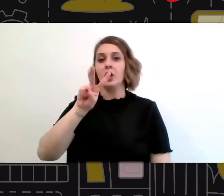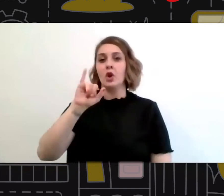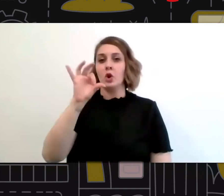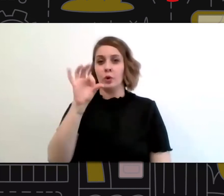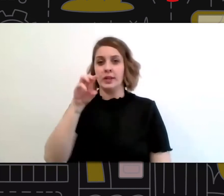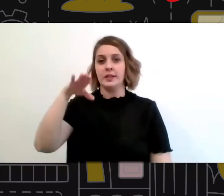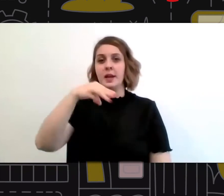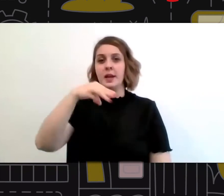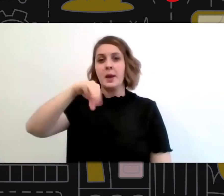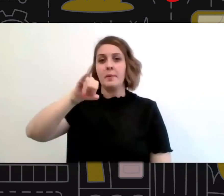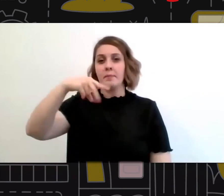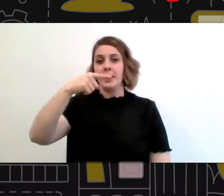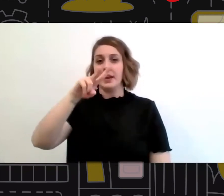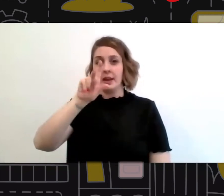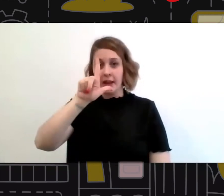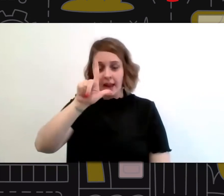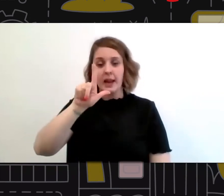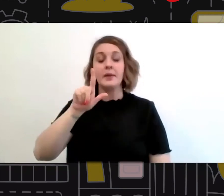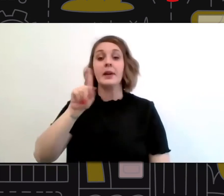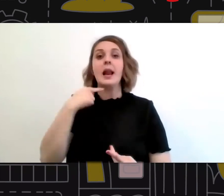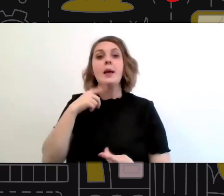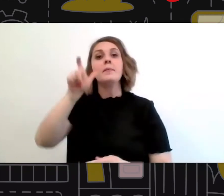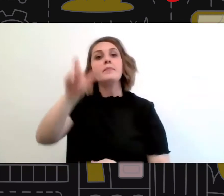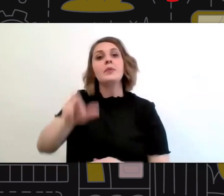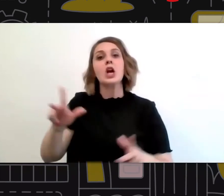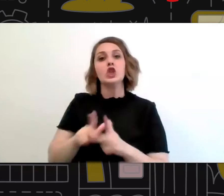Vascones. Él es sociólogo, se dedica a realizar